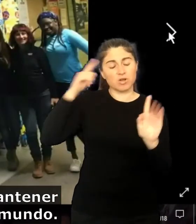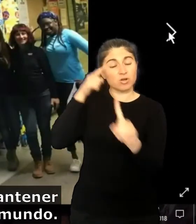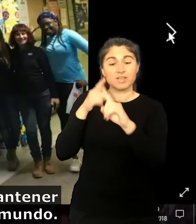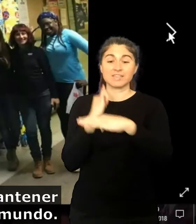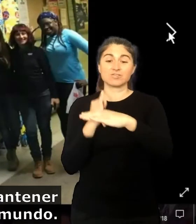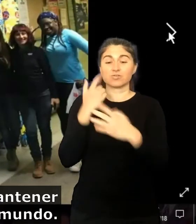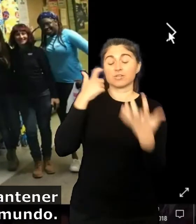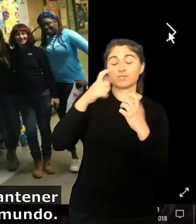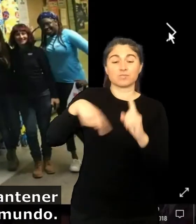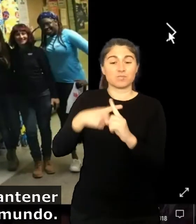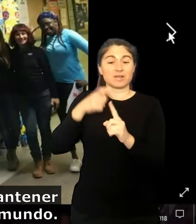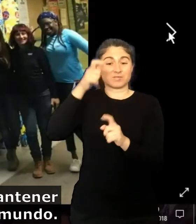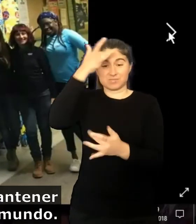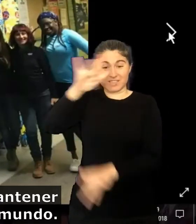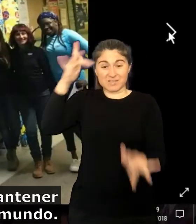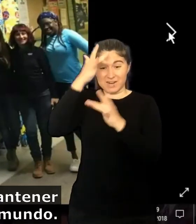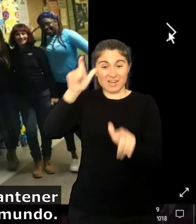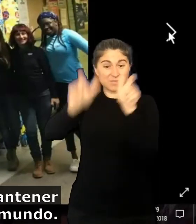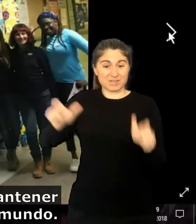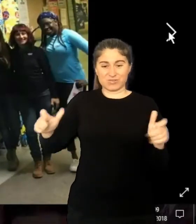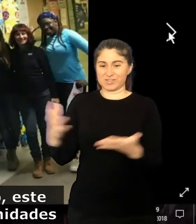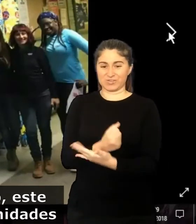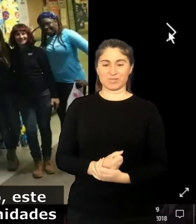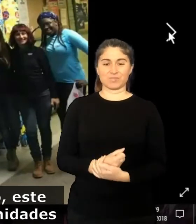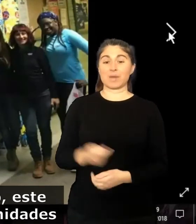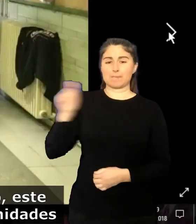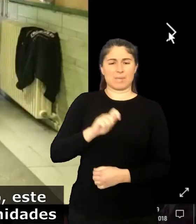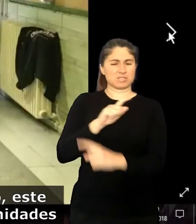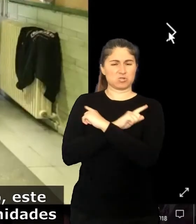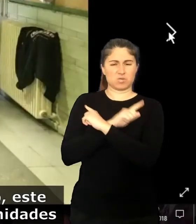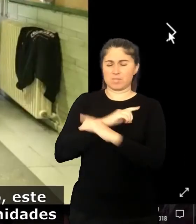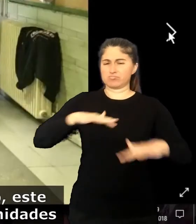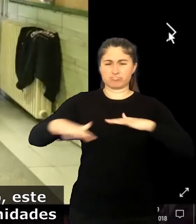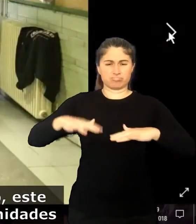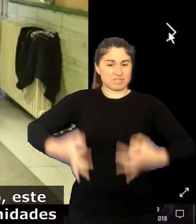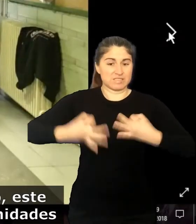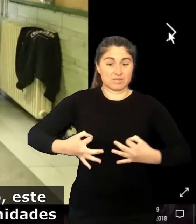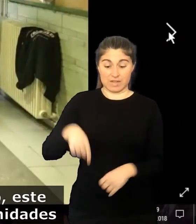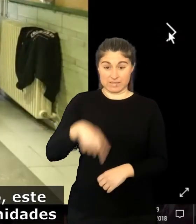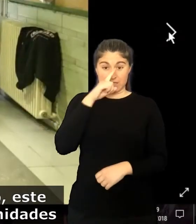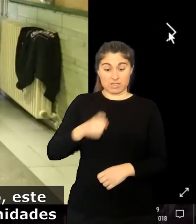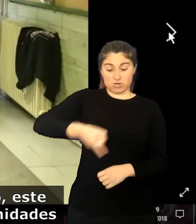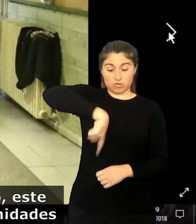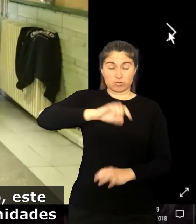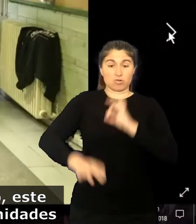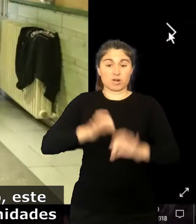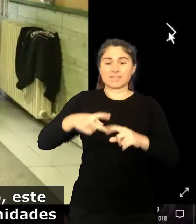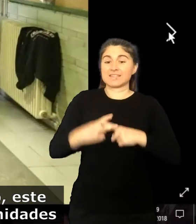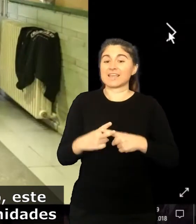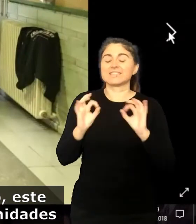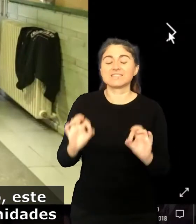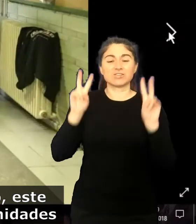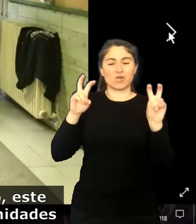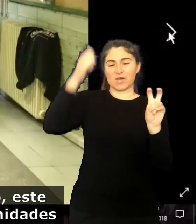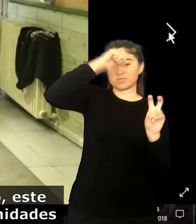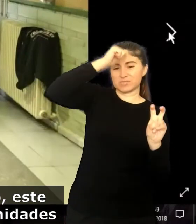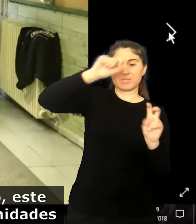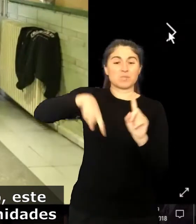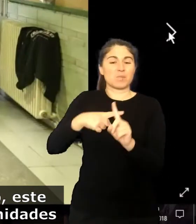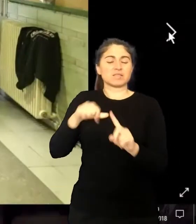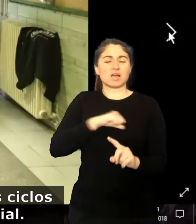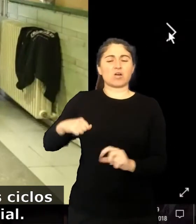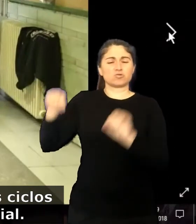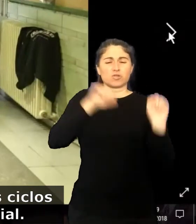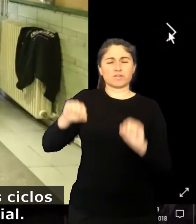mantener el instituto decorado y sensibilizar a todo el mundo y luego, en noviembre, siempre es muy activo este año hicimos talleres sobre nuevas